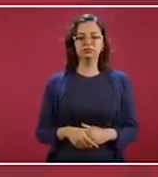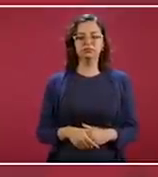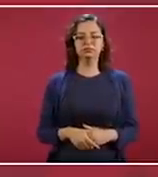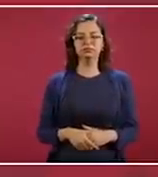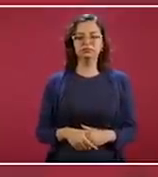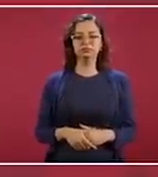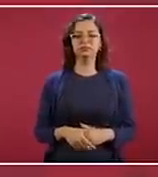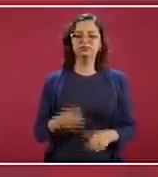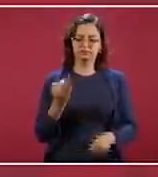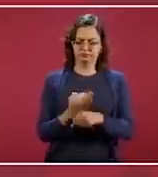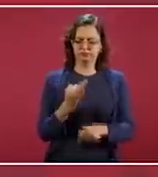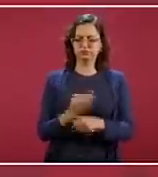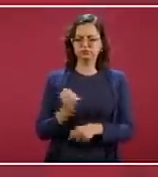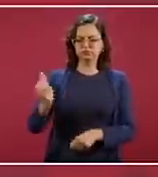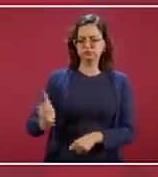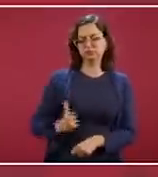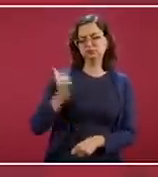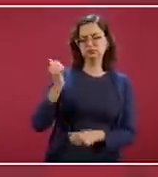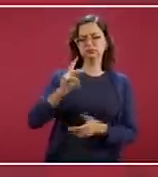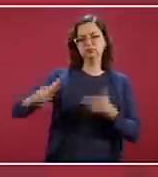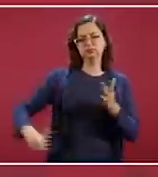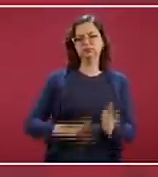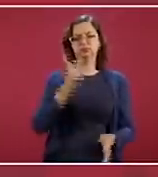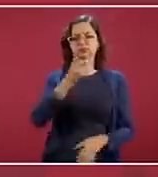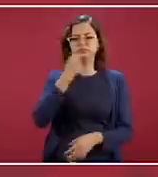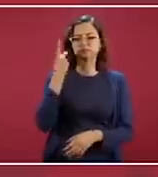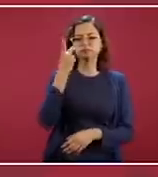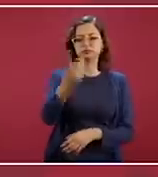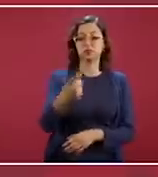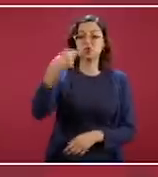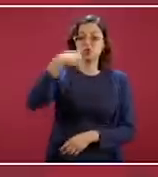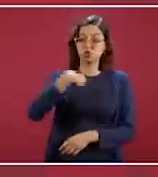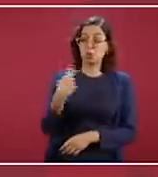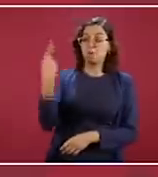No está de más decir, no hay línea.